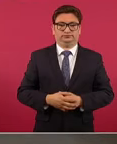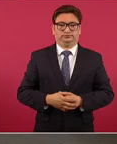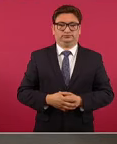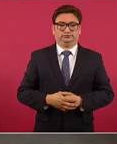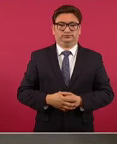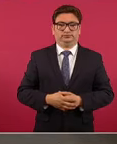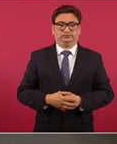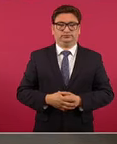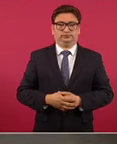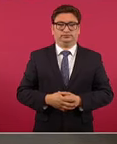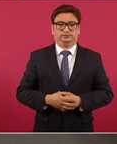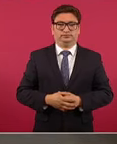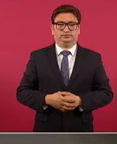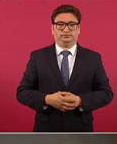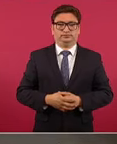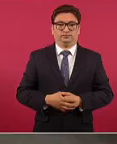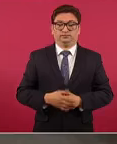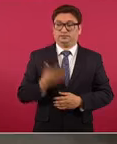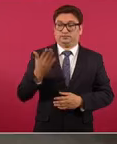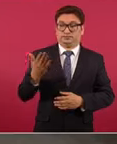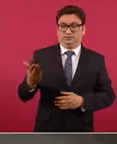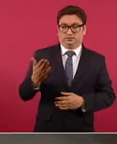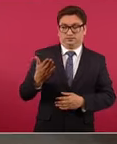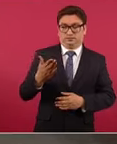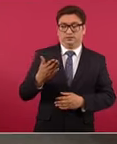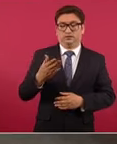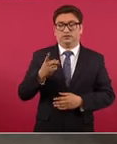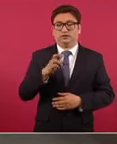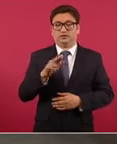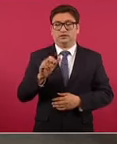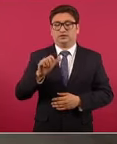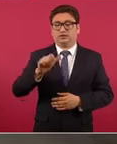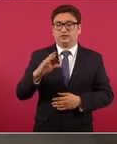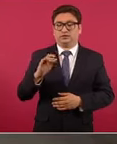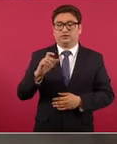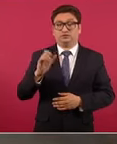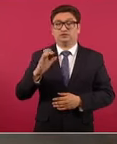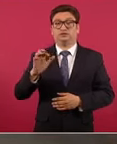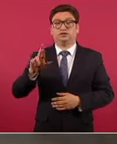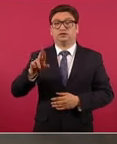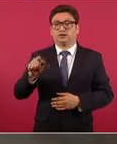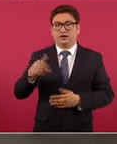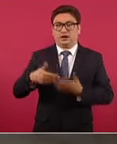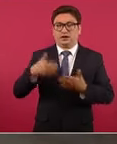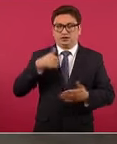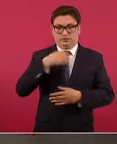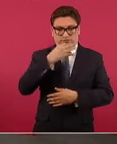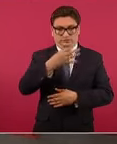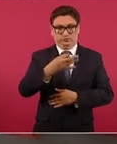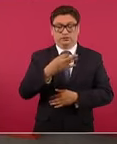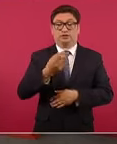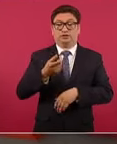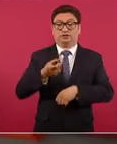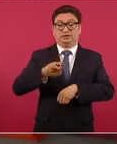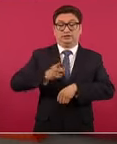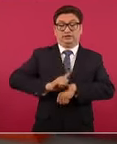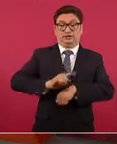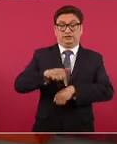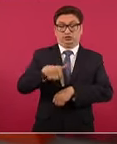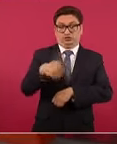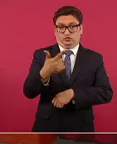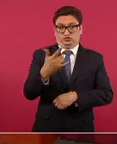de ver la palabra del doctor alcocer quiero comentar que el día 12 de